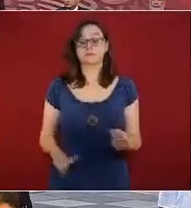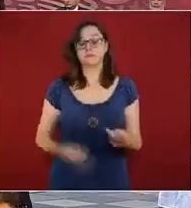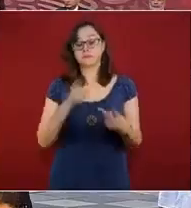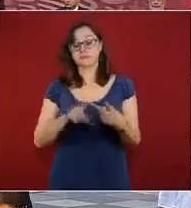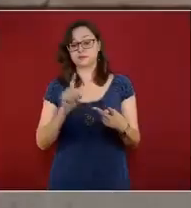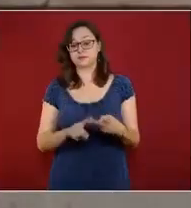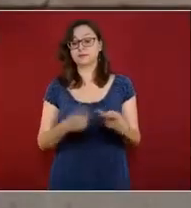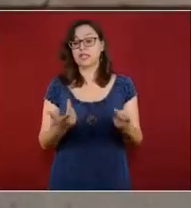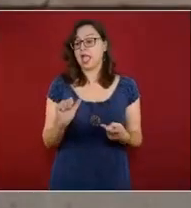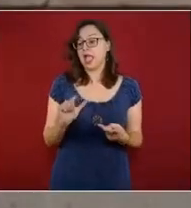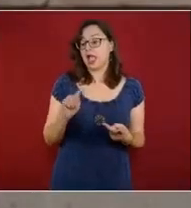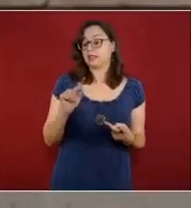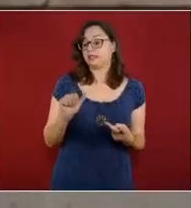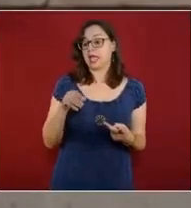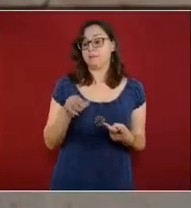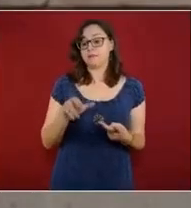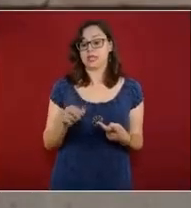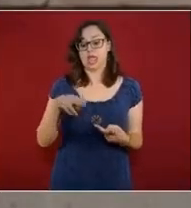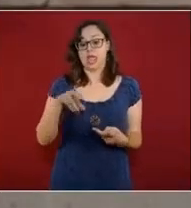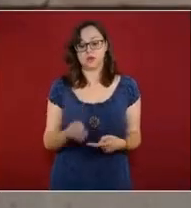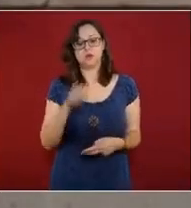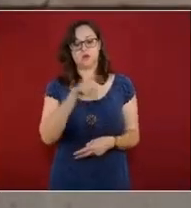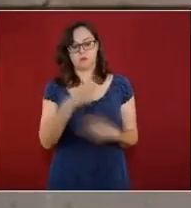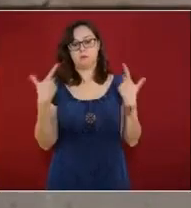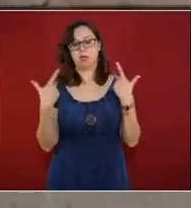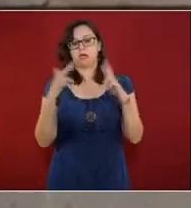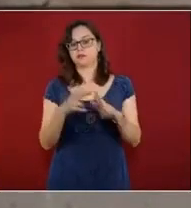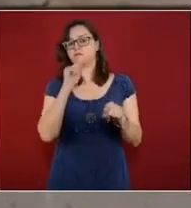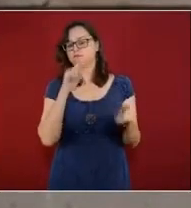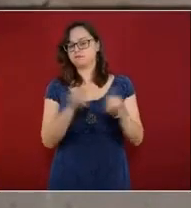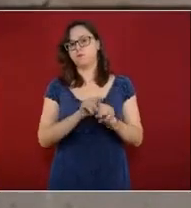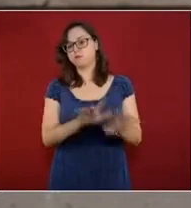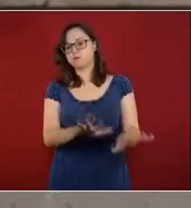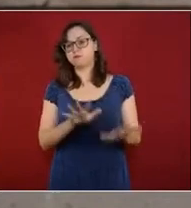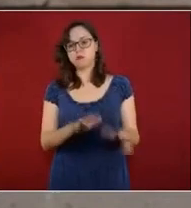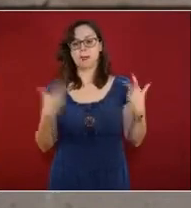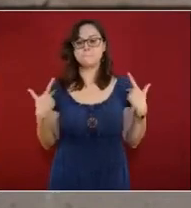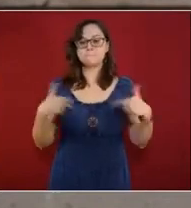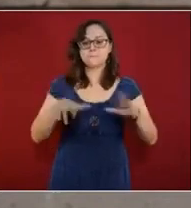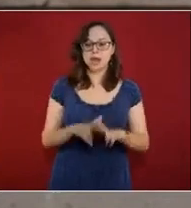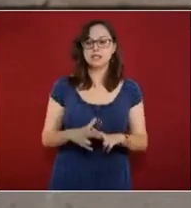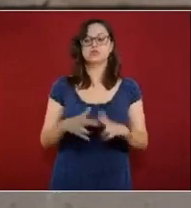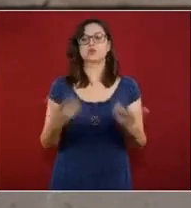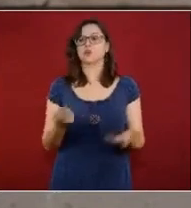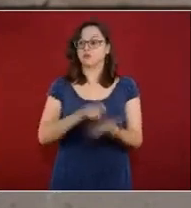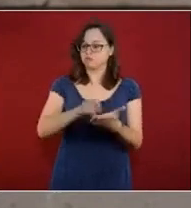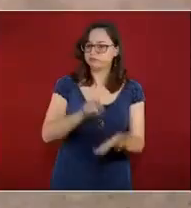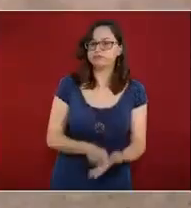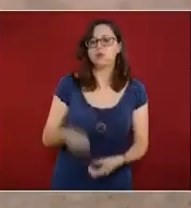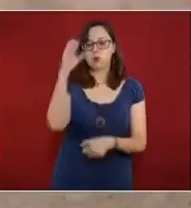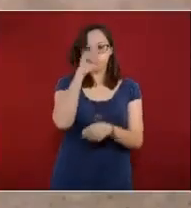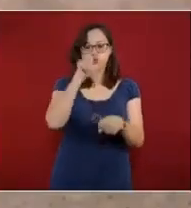Decoración que hoy recibirán es un referente del siglo XIX de la docencia, pero también de las letras, de la cultura, de